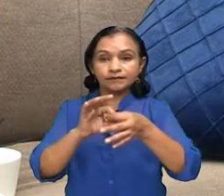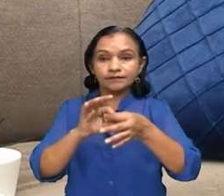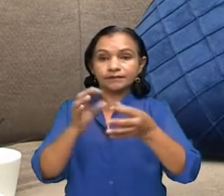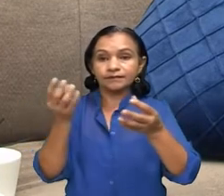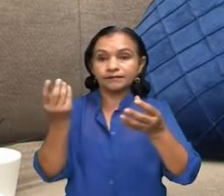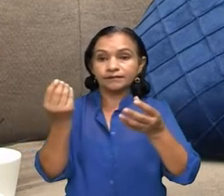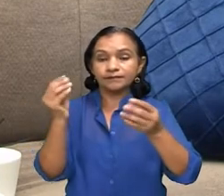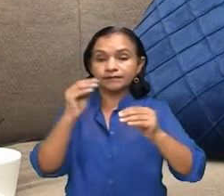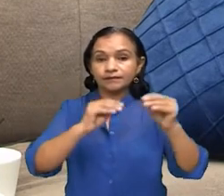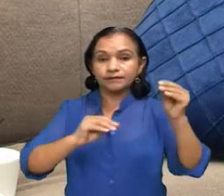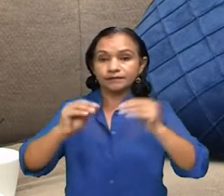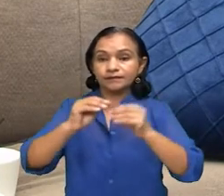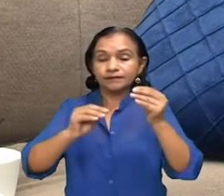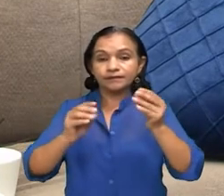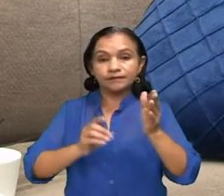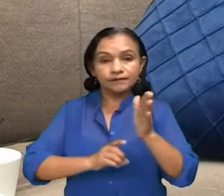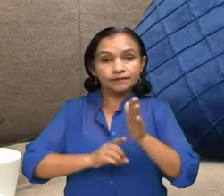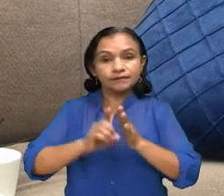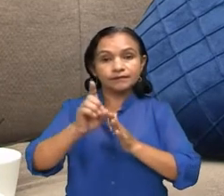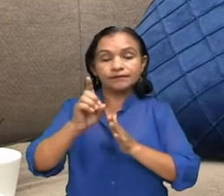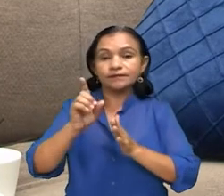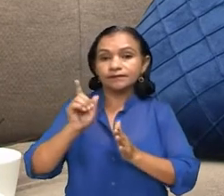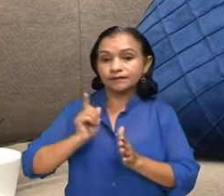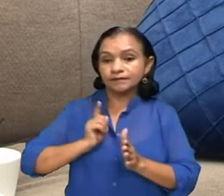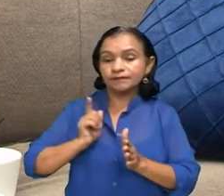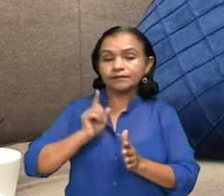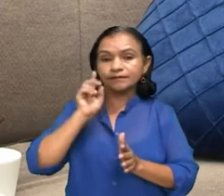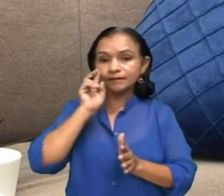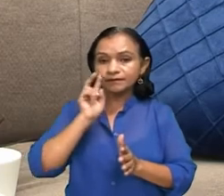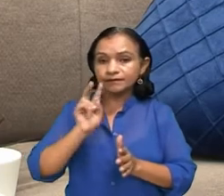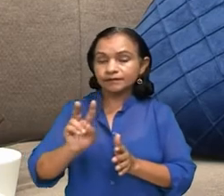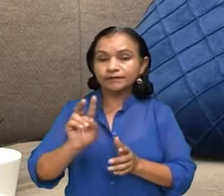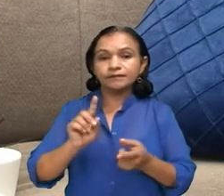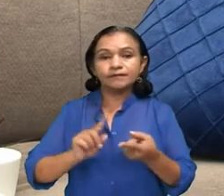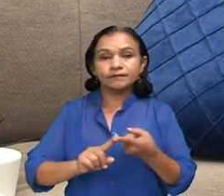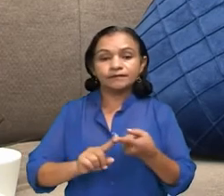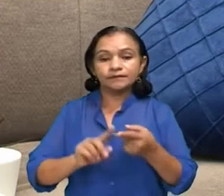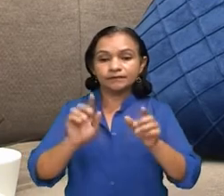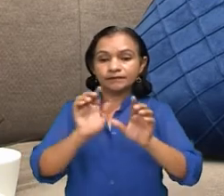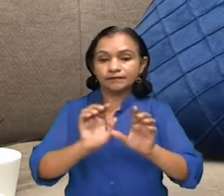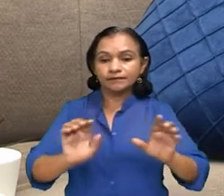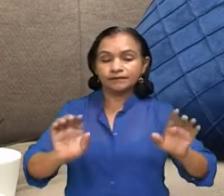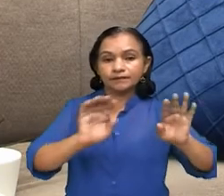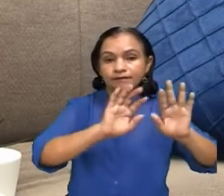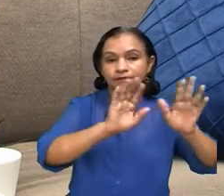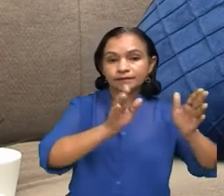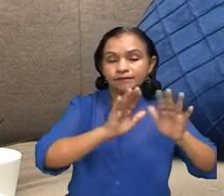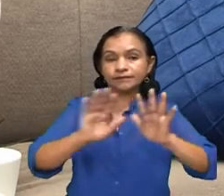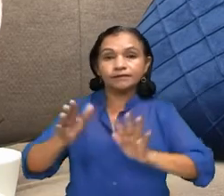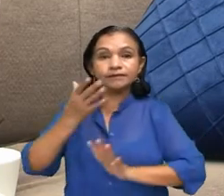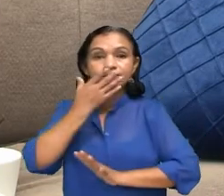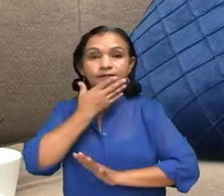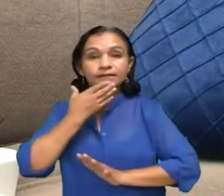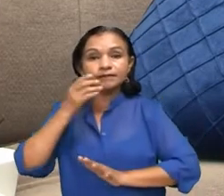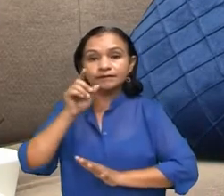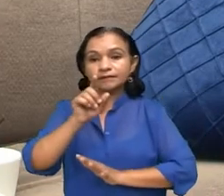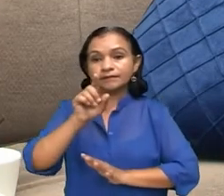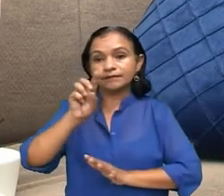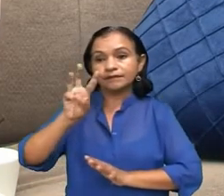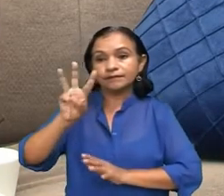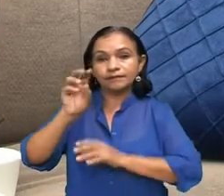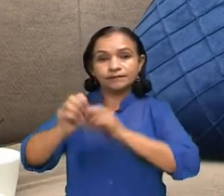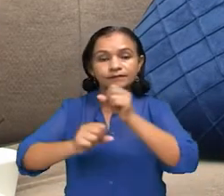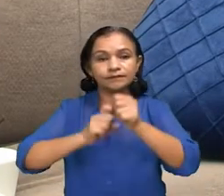economía creativa y emprendedora. Ahí nos encontramos a niñas, jóvenes, adolescentes de 13 años que